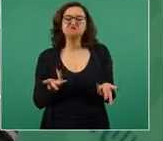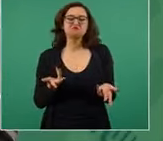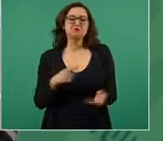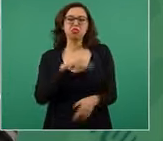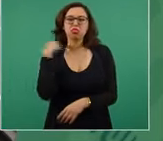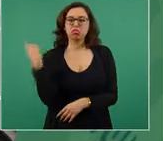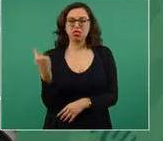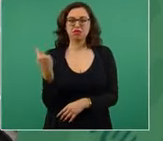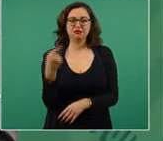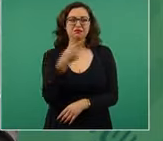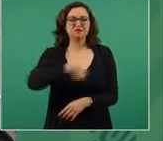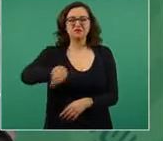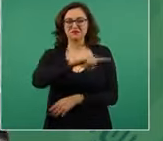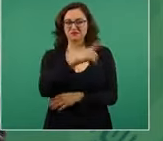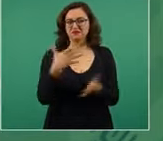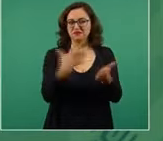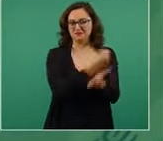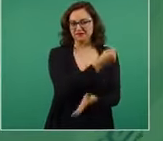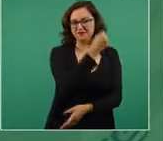Pero si